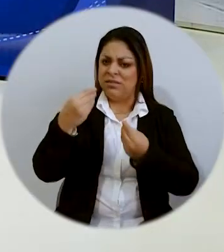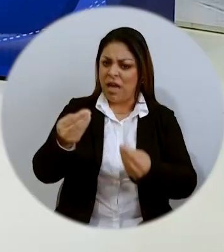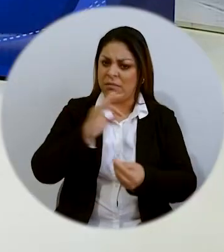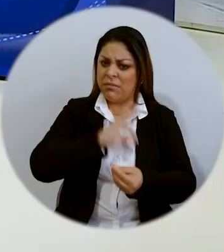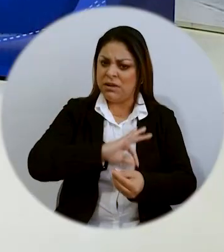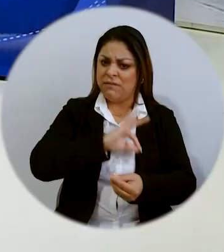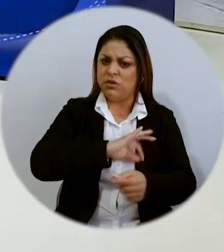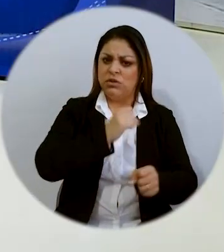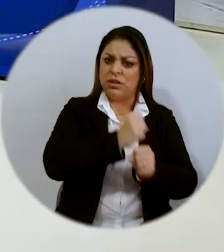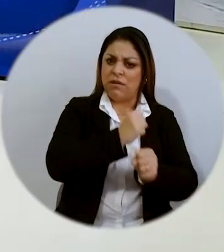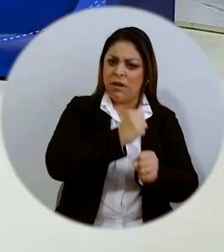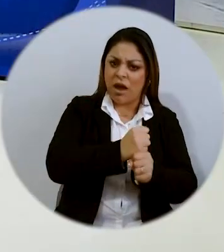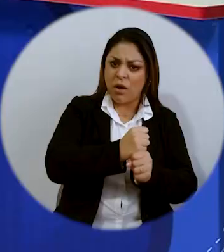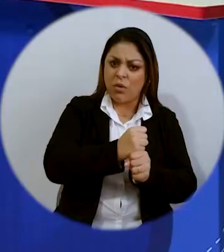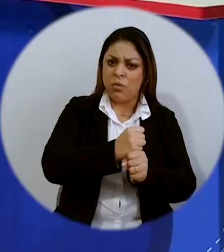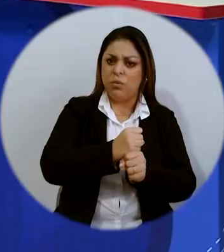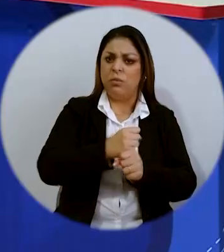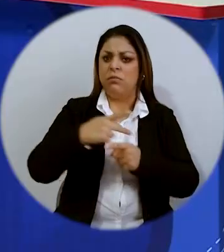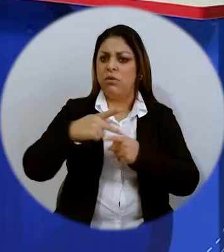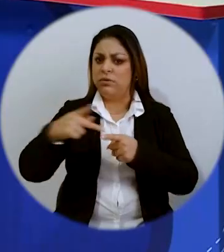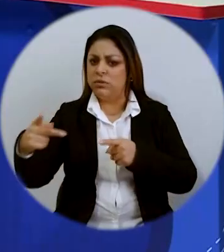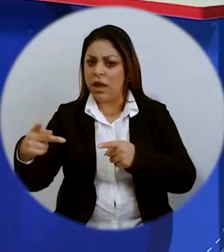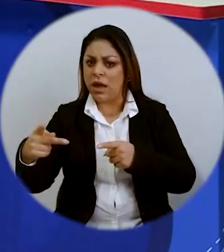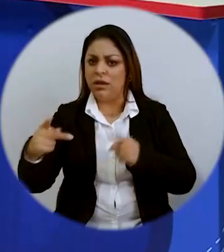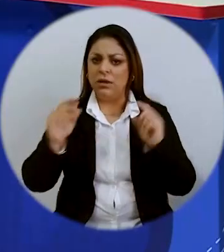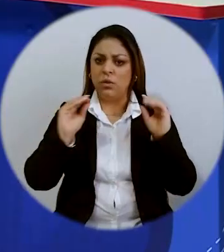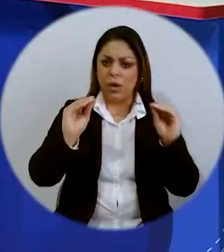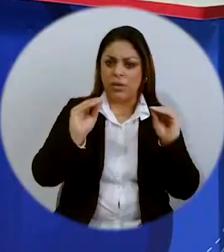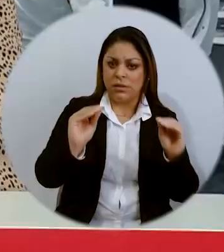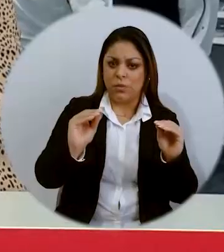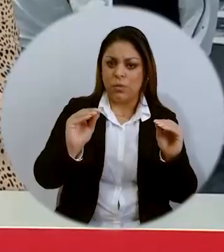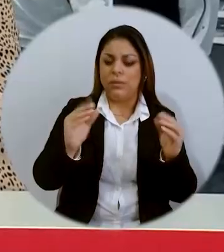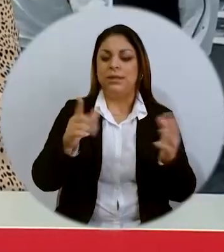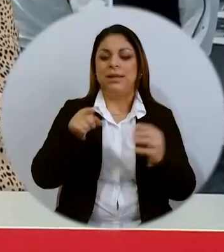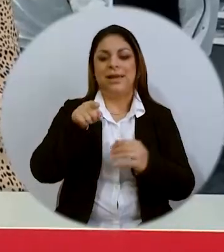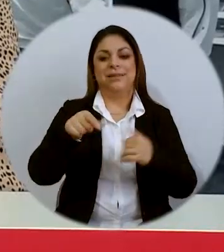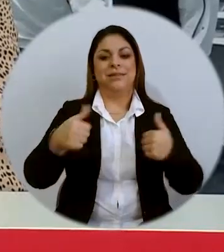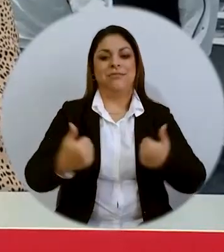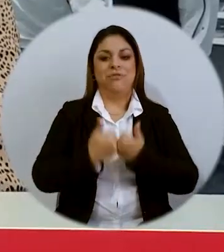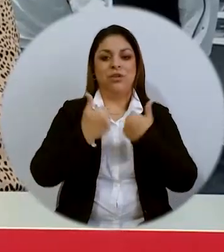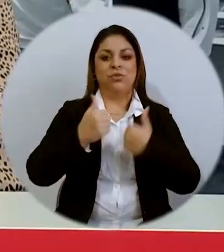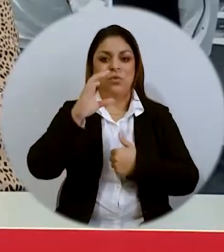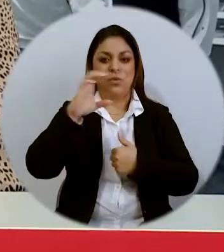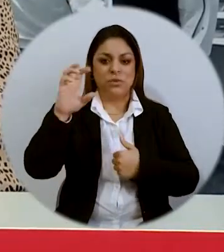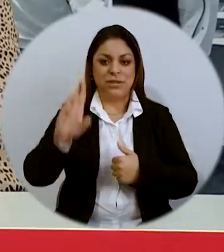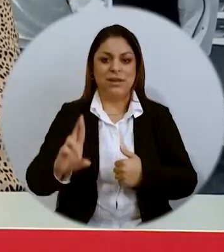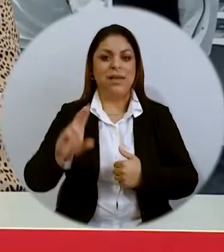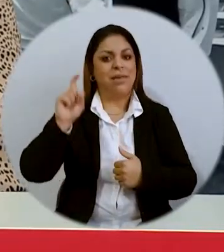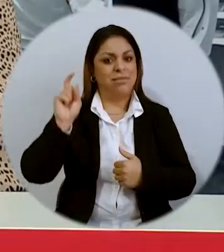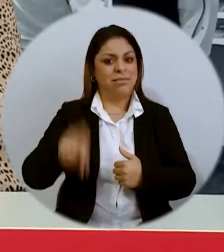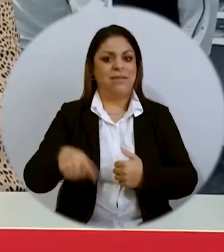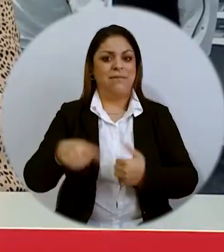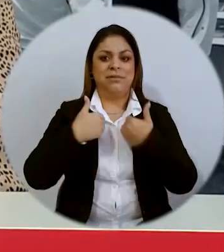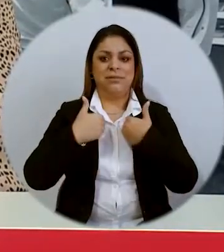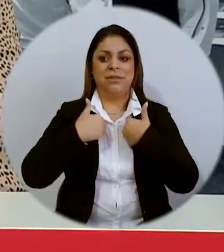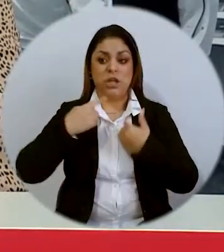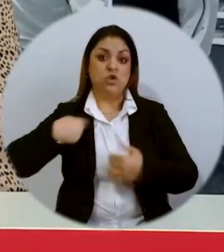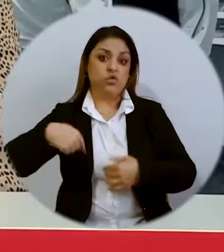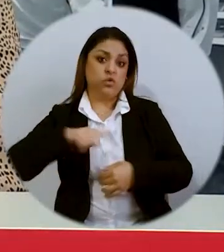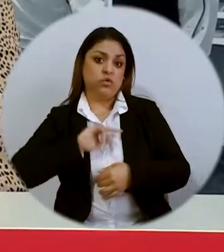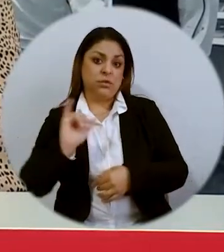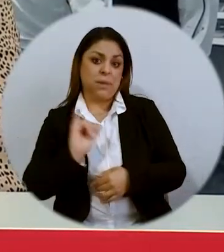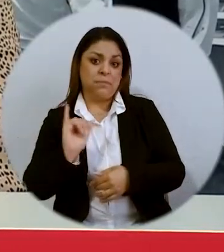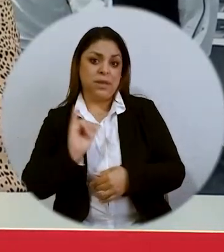nivel educativo, laboral, profesional, y ese es el reto que tiene Costa Rica, que tenemos nosotros en